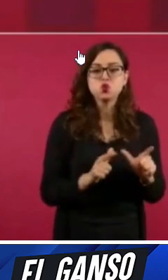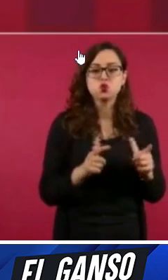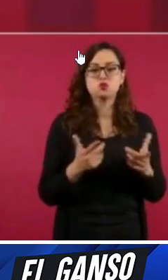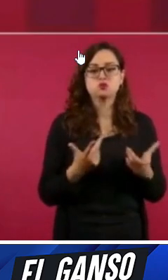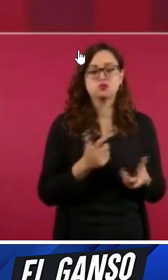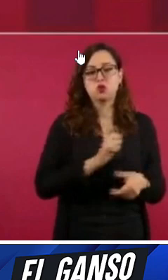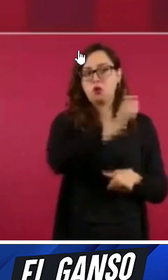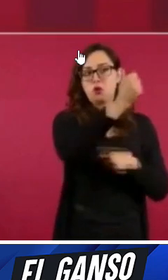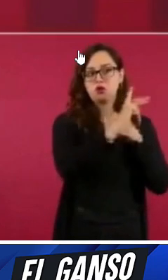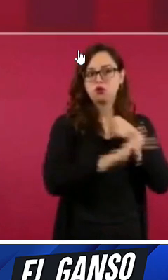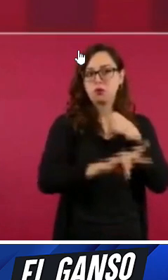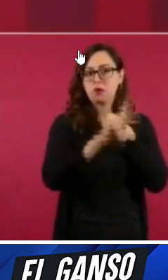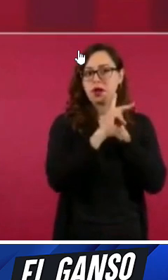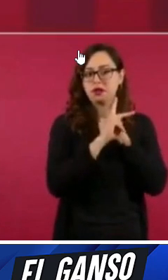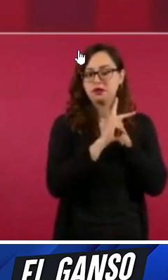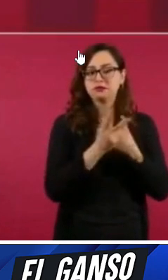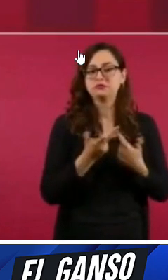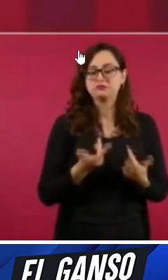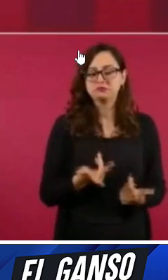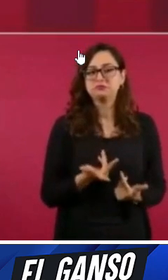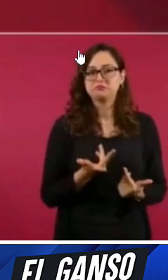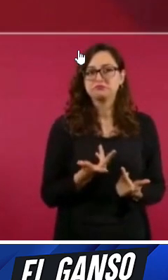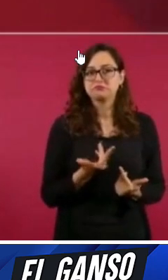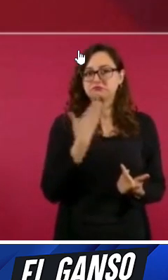del extranjero,